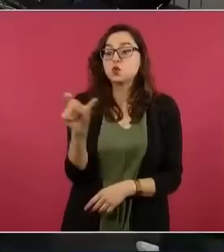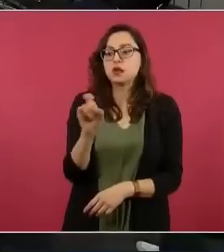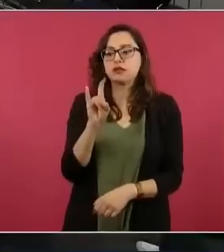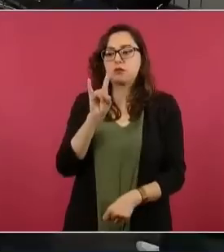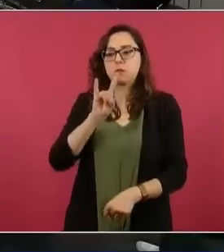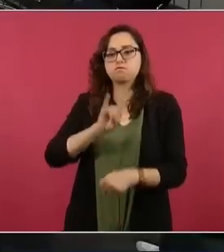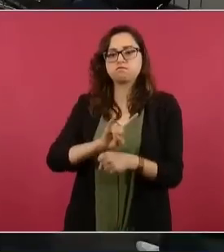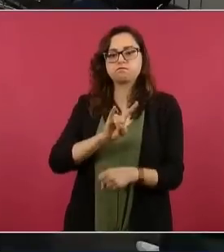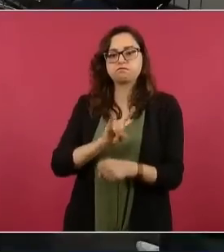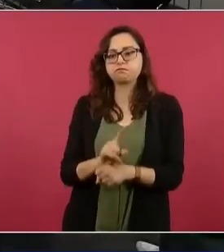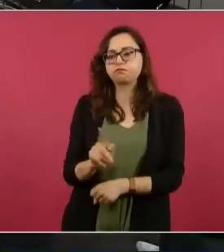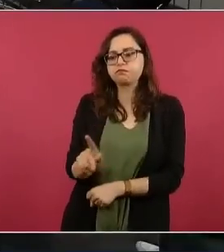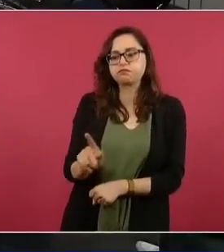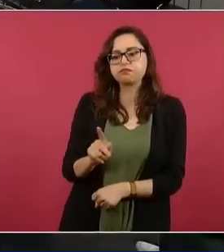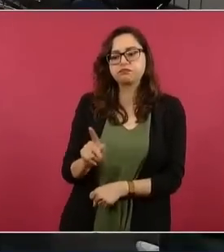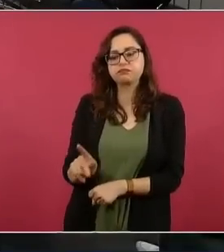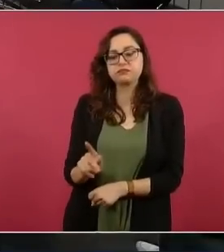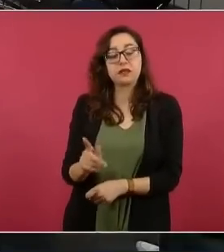¿Cuánto daño causaron